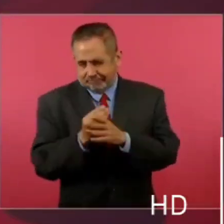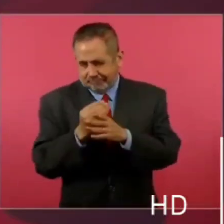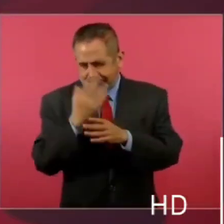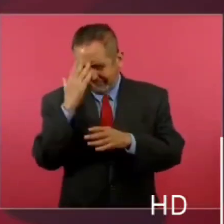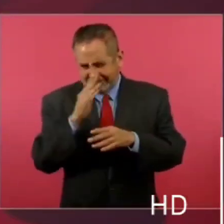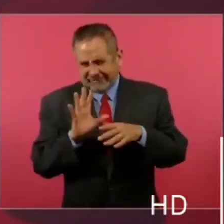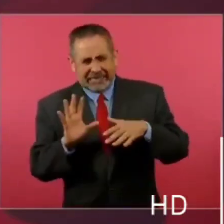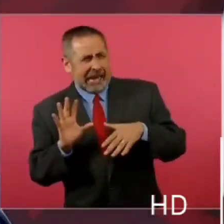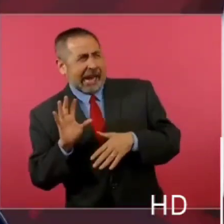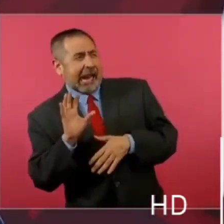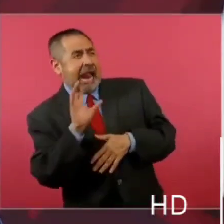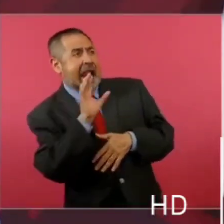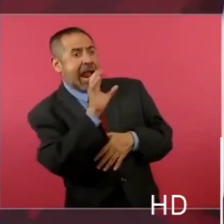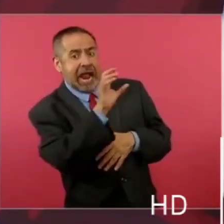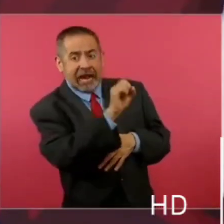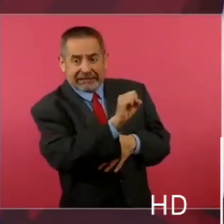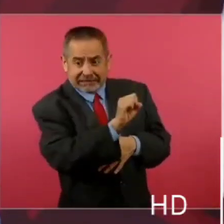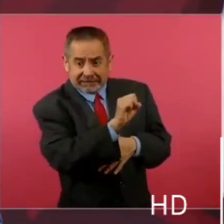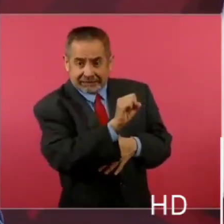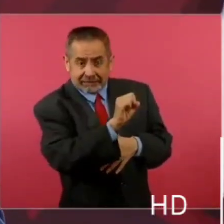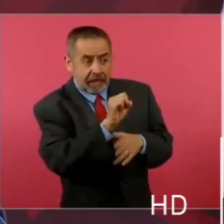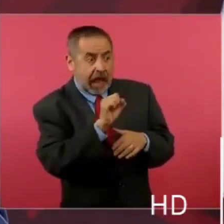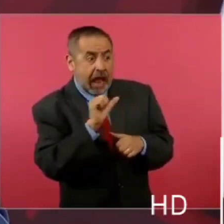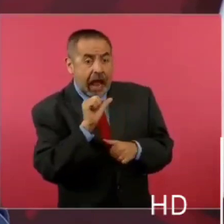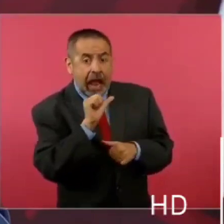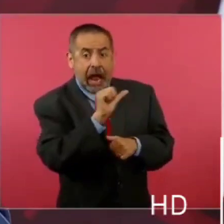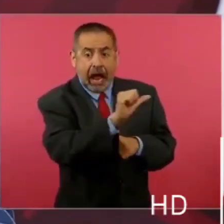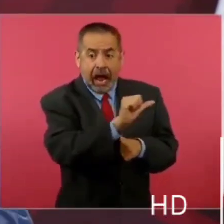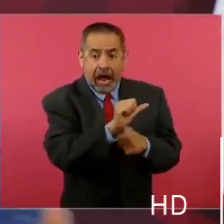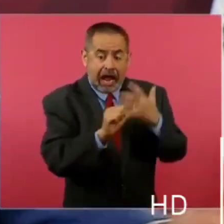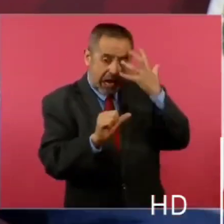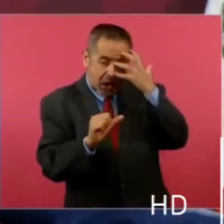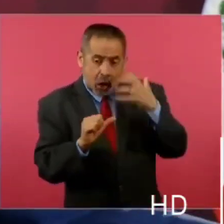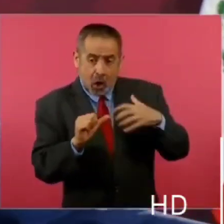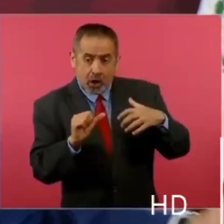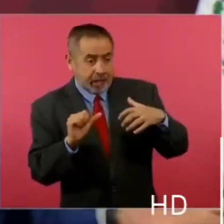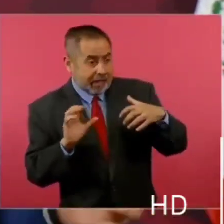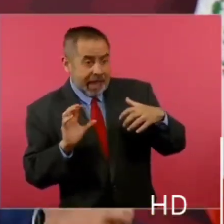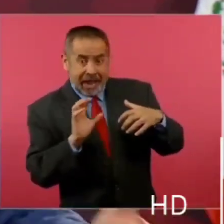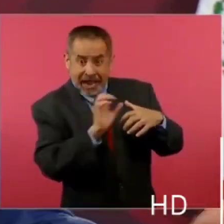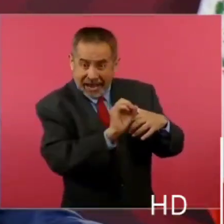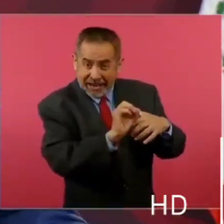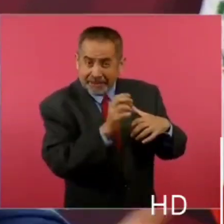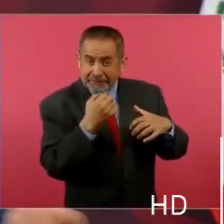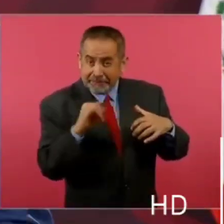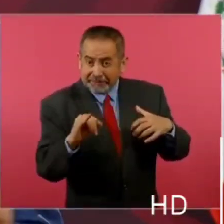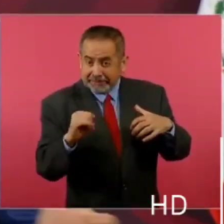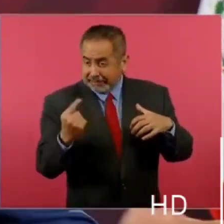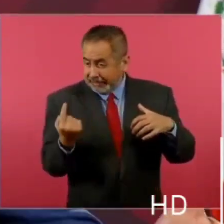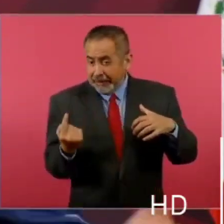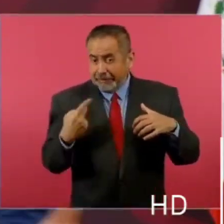lo alcanzó a morder y empezaron a gritar todos: